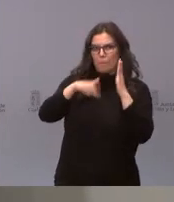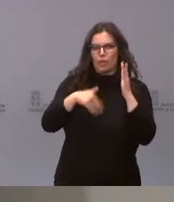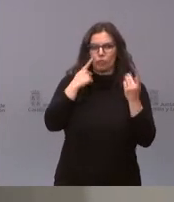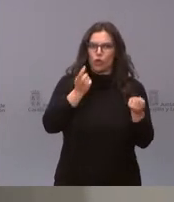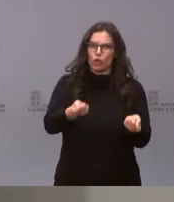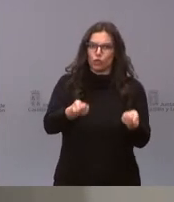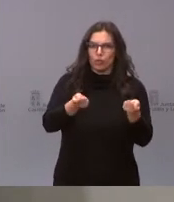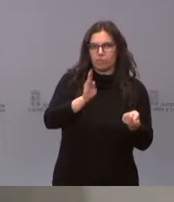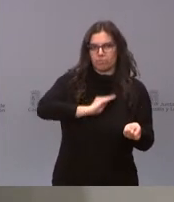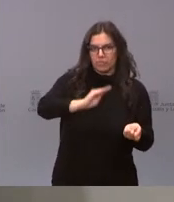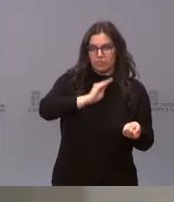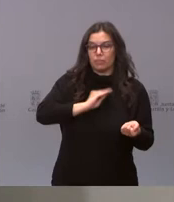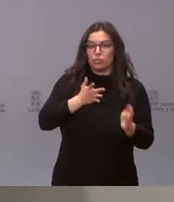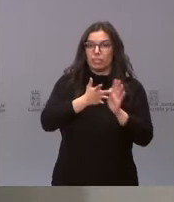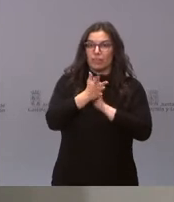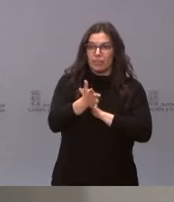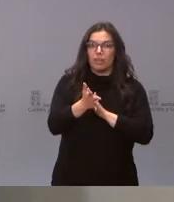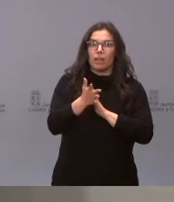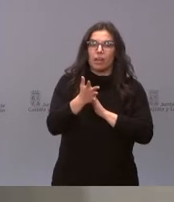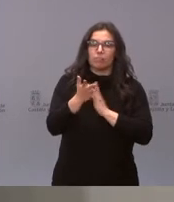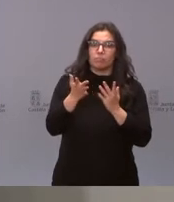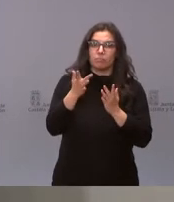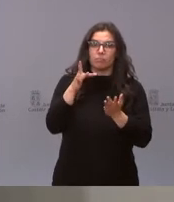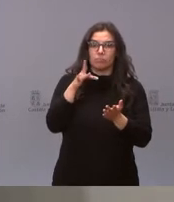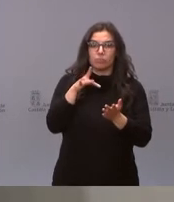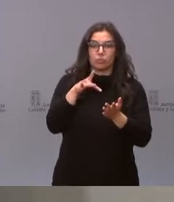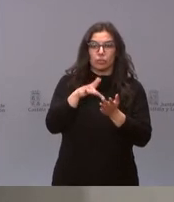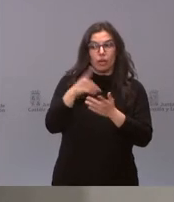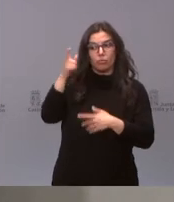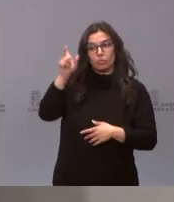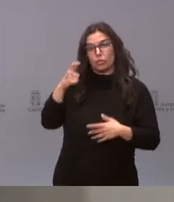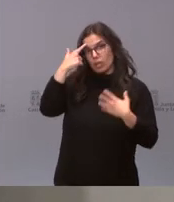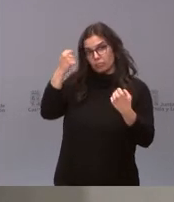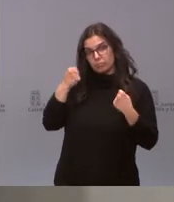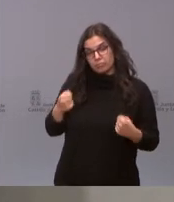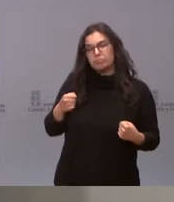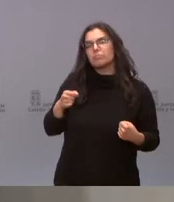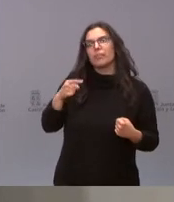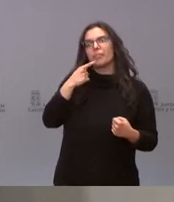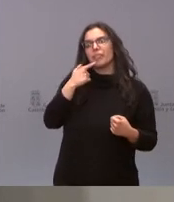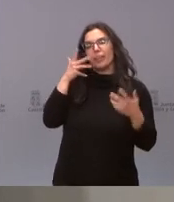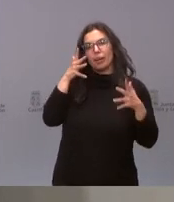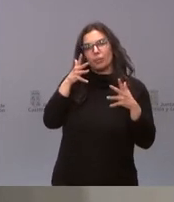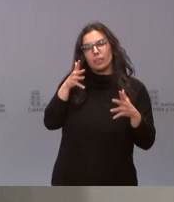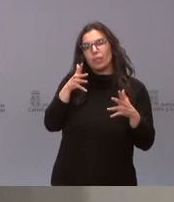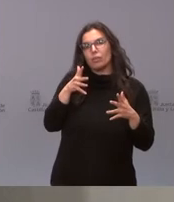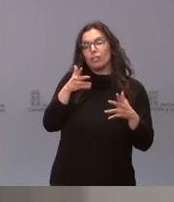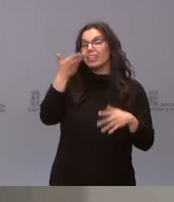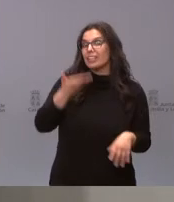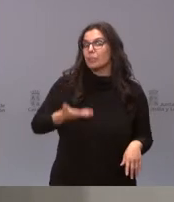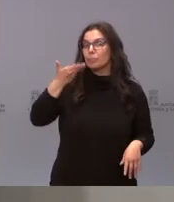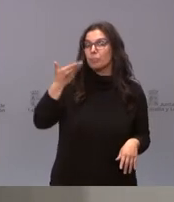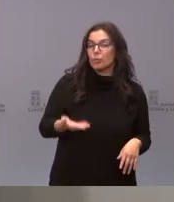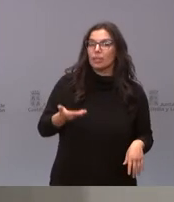vamos yendo hacia una recomendación de uno de nuestros expertos rafael bengoa que decía la importancia que tenía